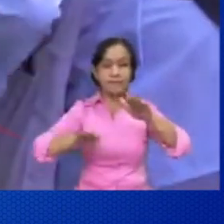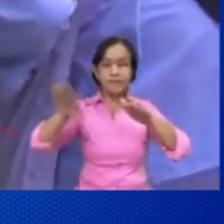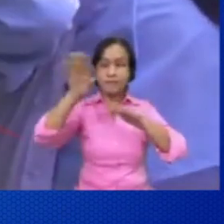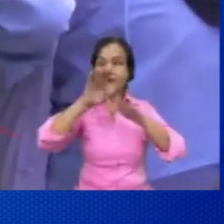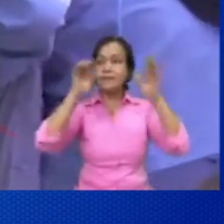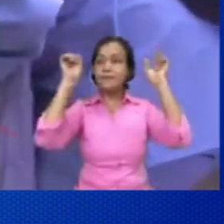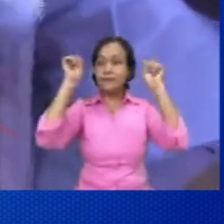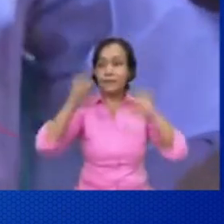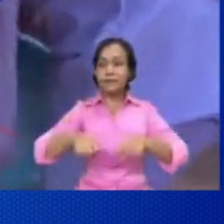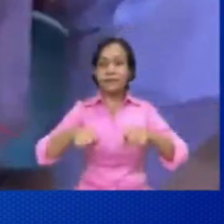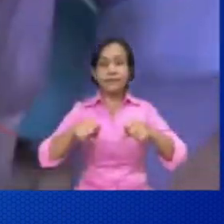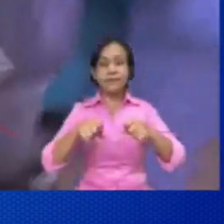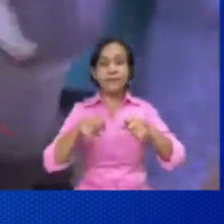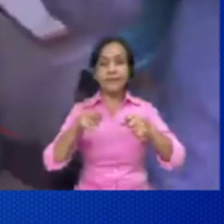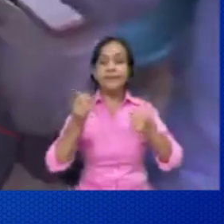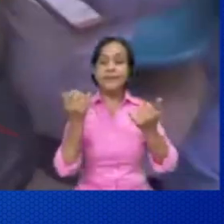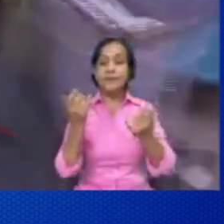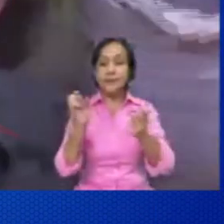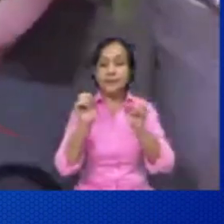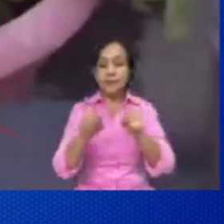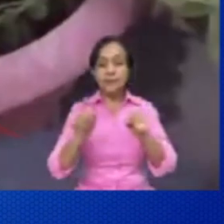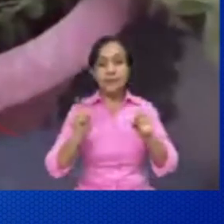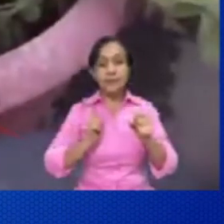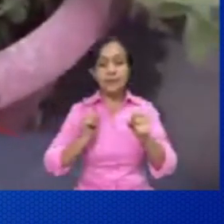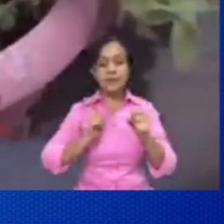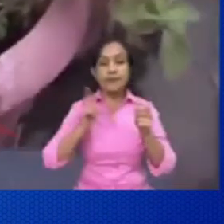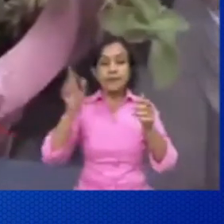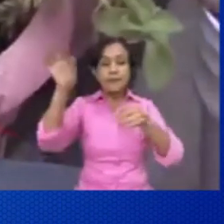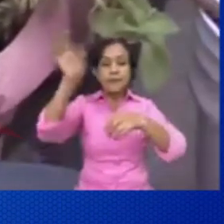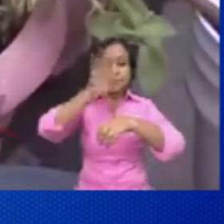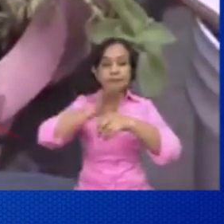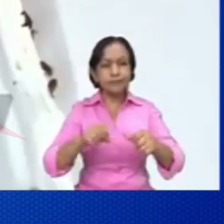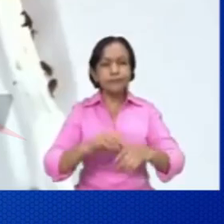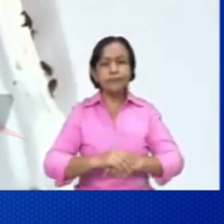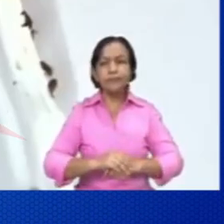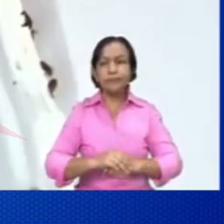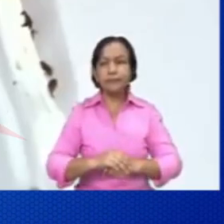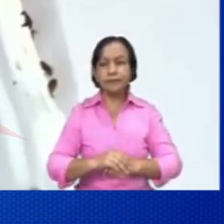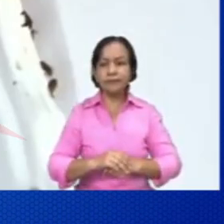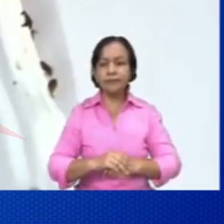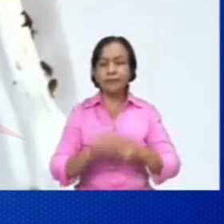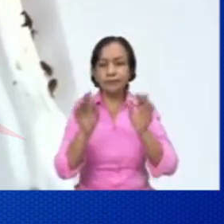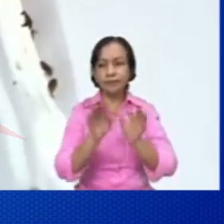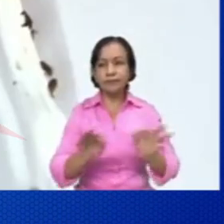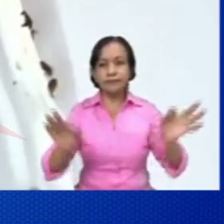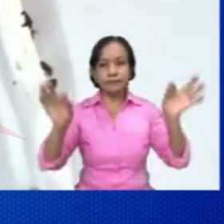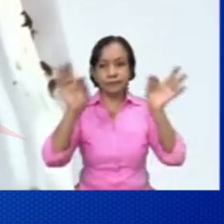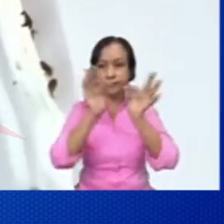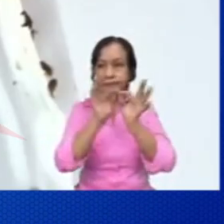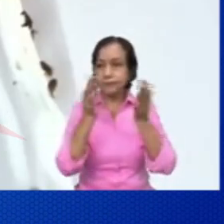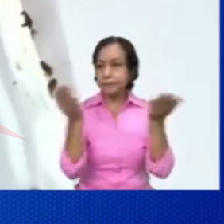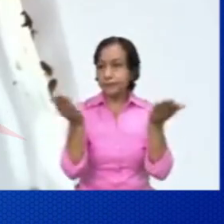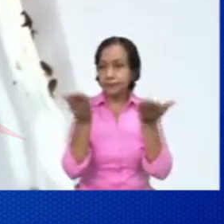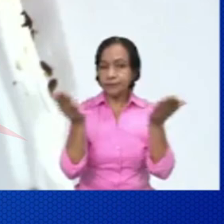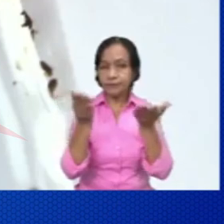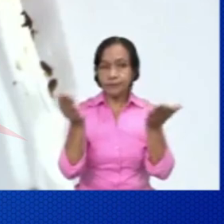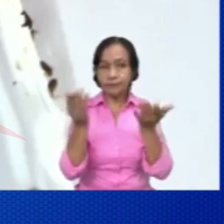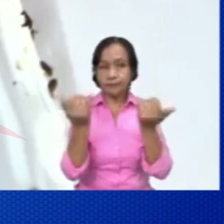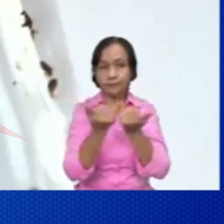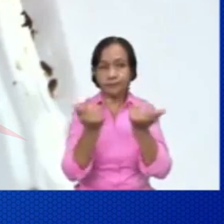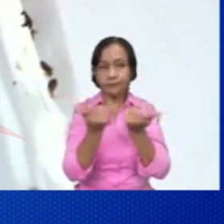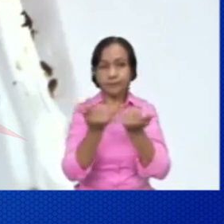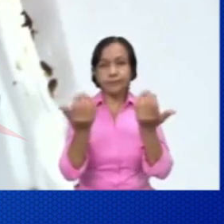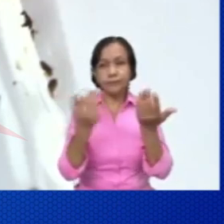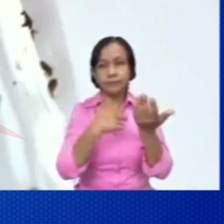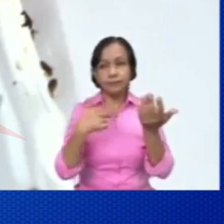mayor posibilidad de tener criaderos llenos de agua. Aquí lo importante es no tener recipientes